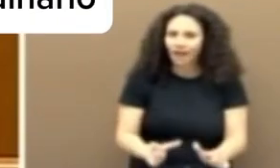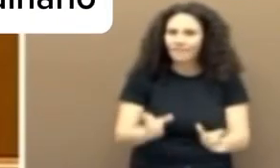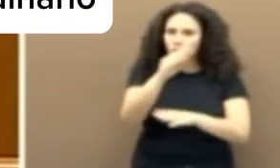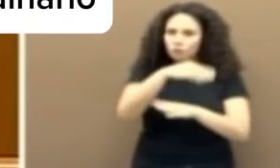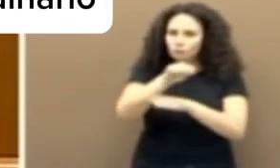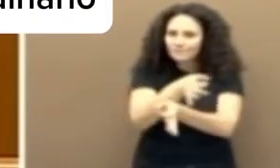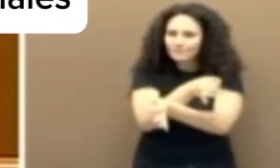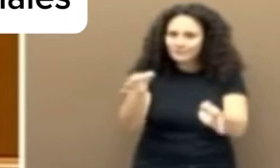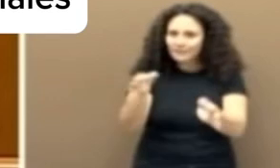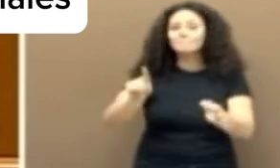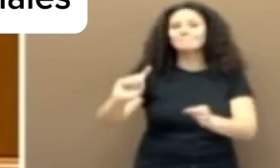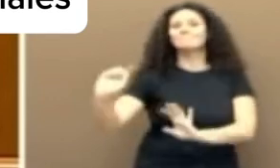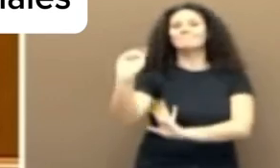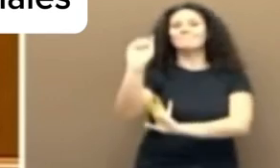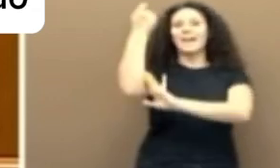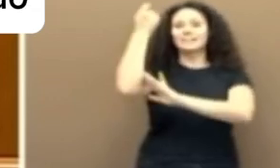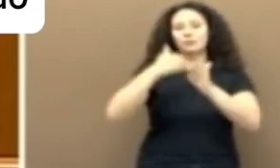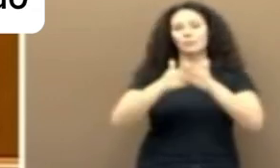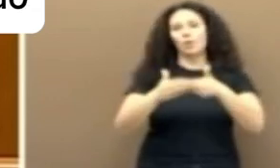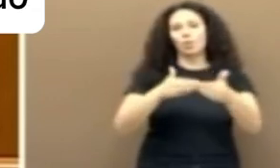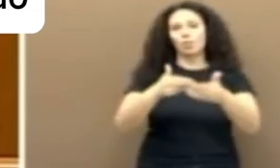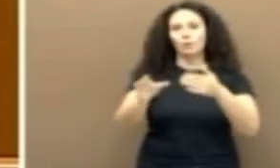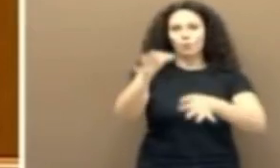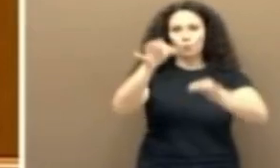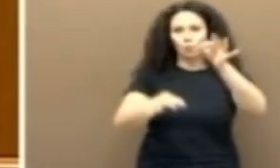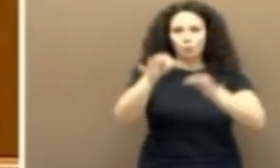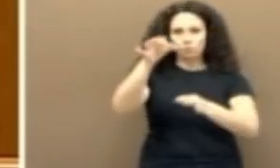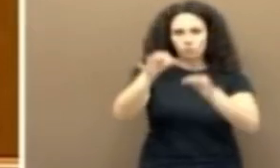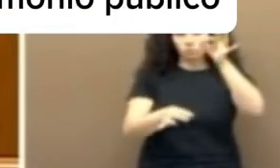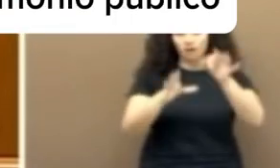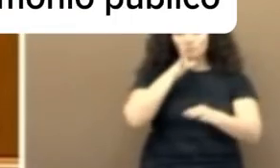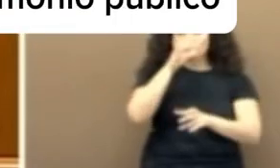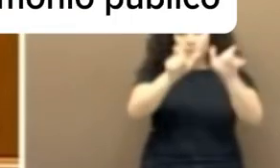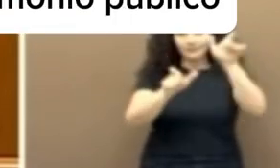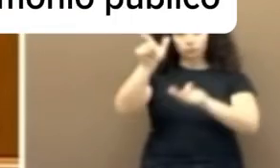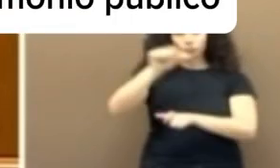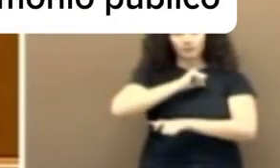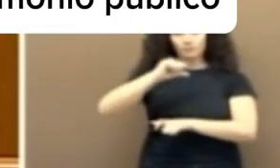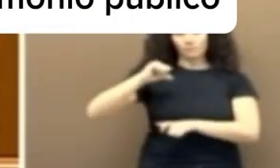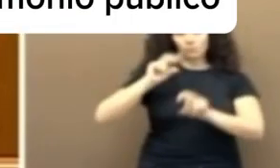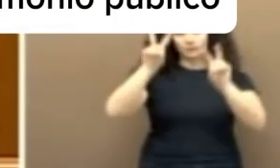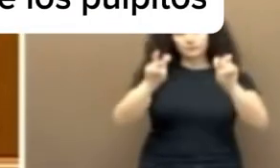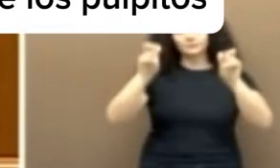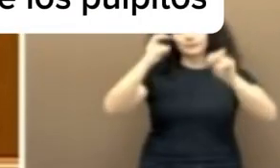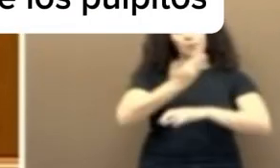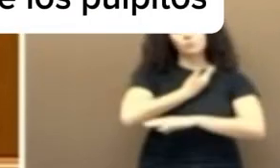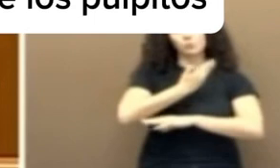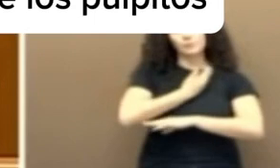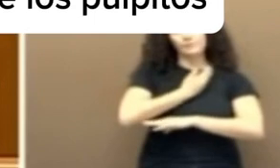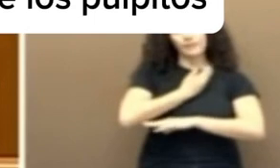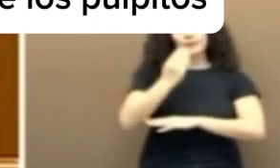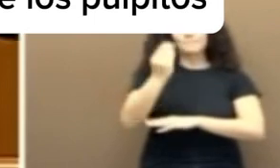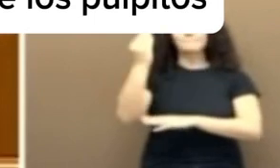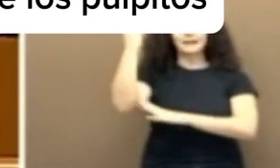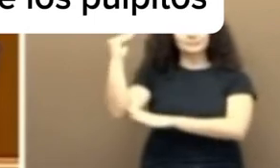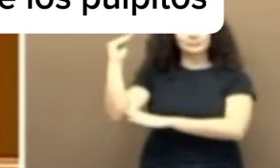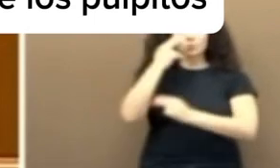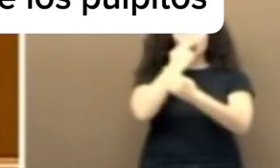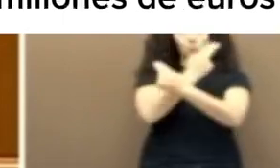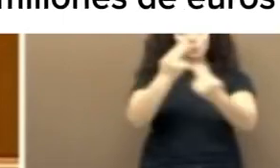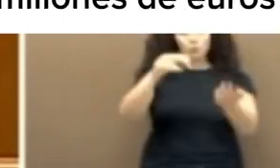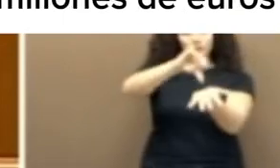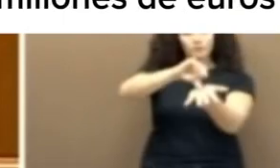obtenido un éxito extraordinario en los procedimientos judiciales que se han ido planteando por particulares con respecto a la propiedad del patrimonio público de la ciudad. Es el caso de la